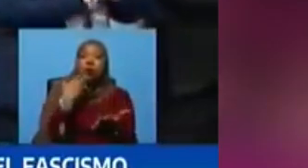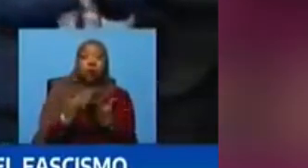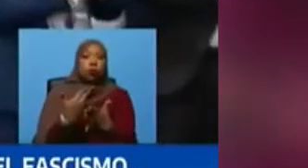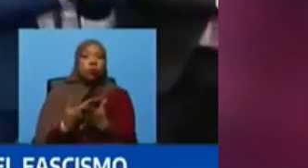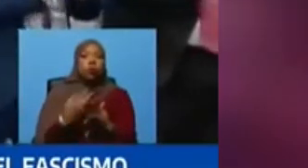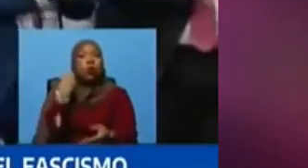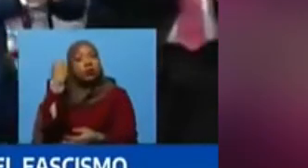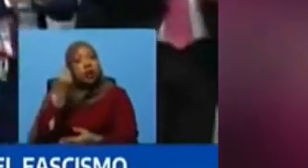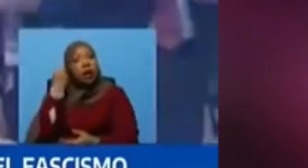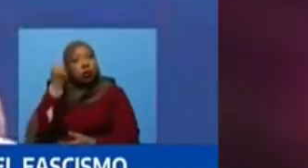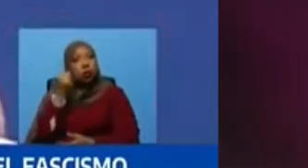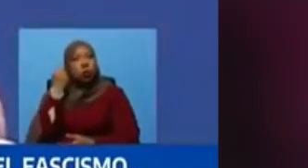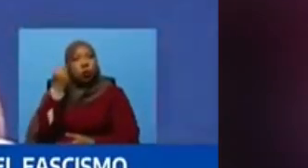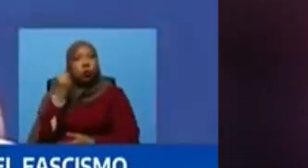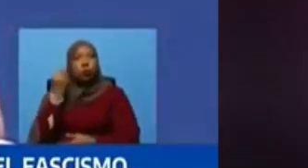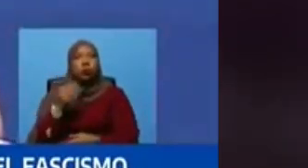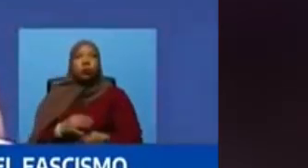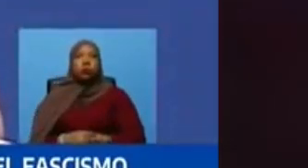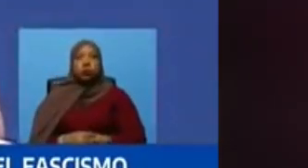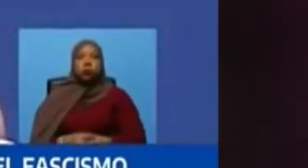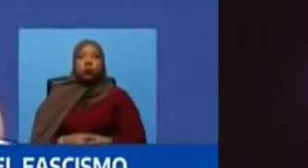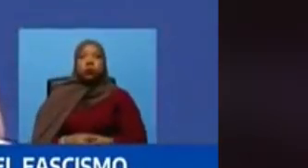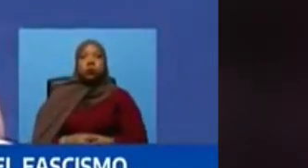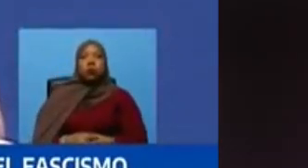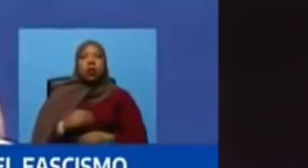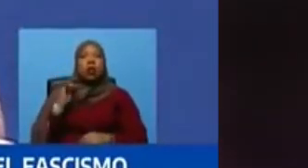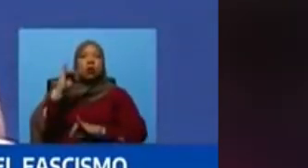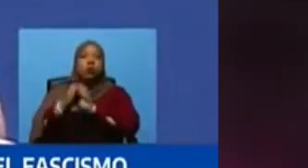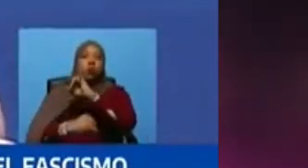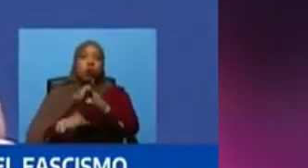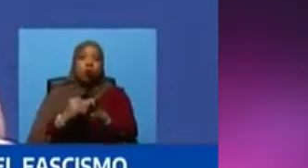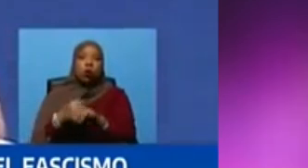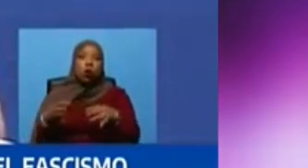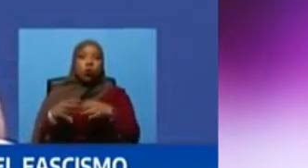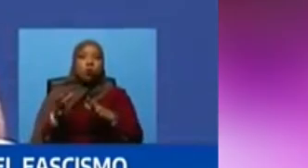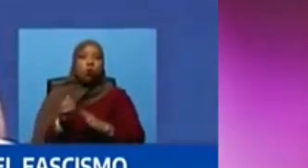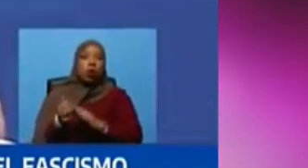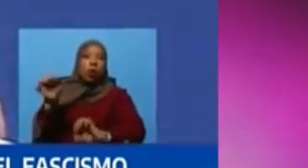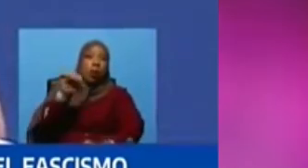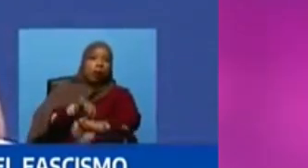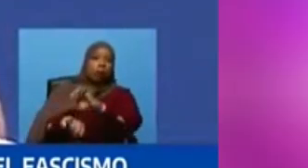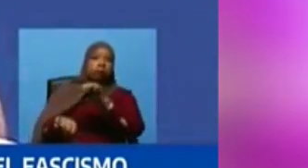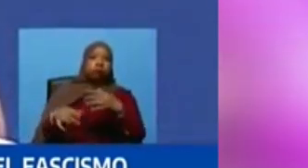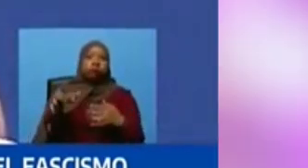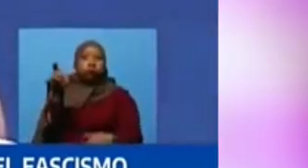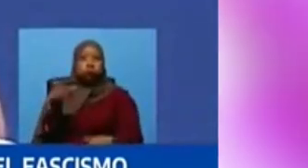la creación de una internacional antifascista,